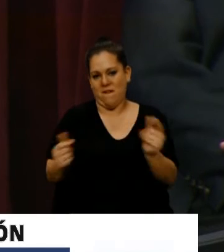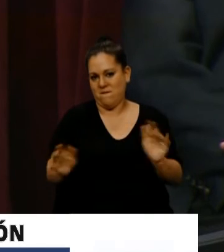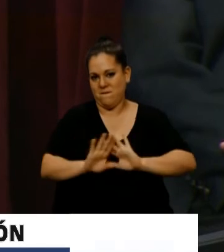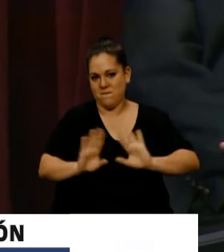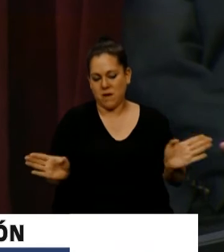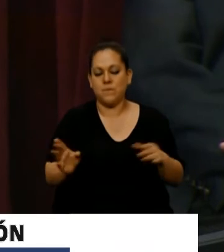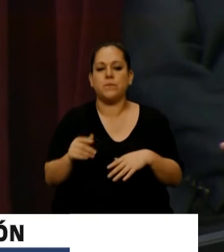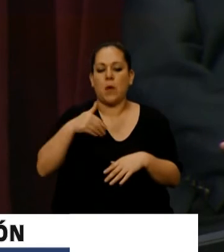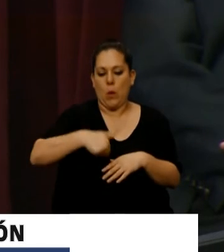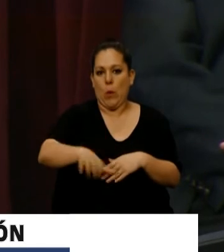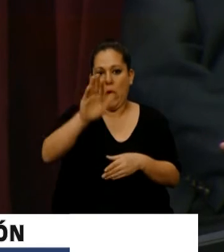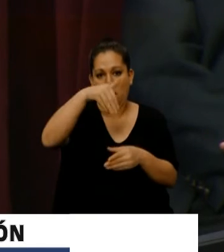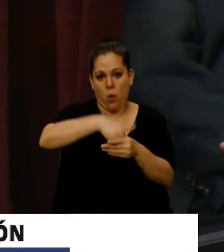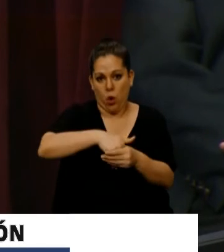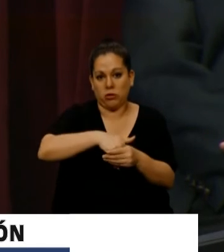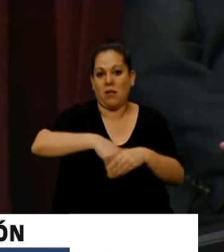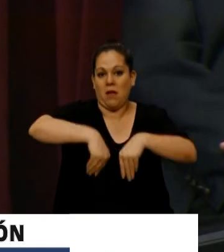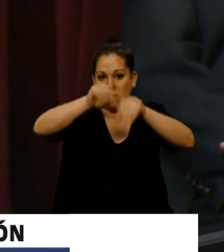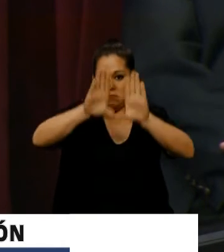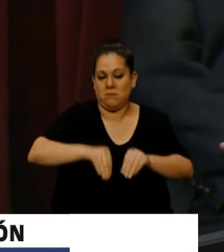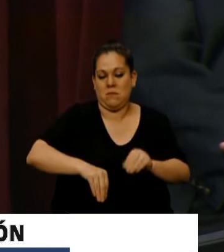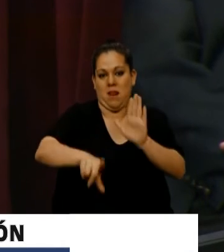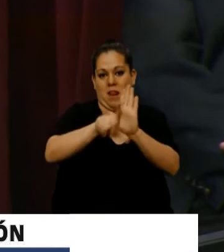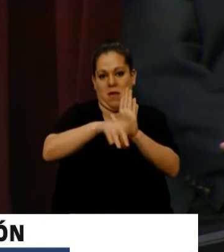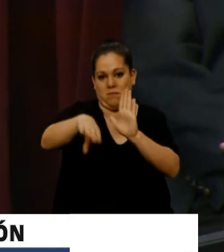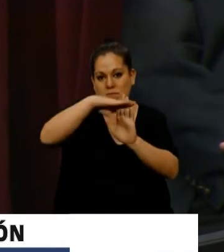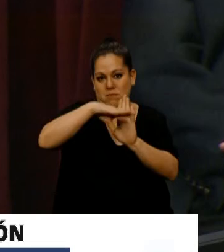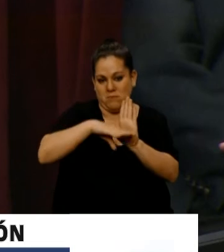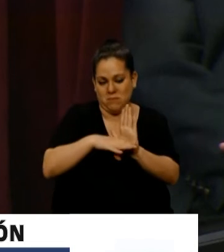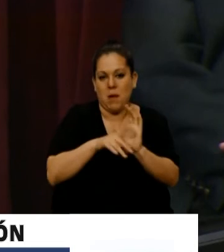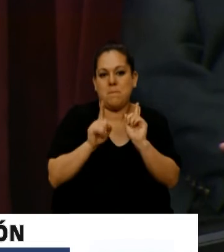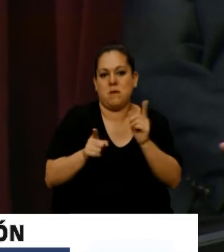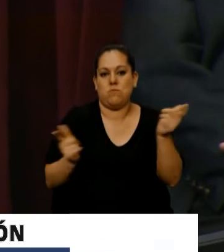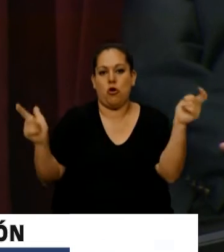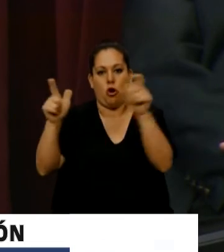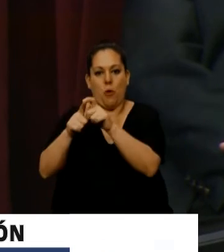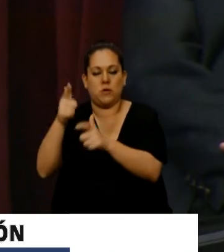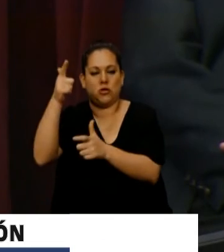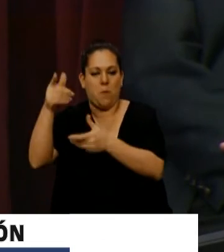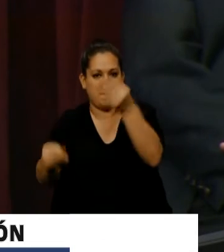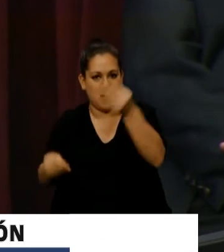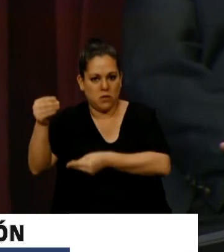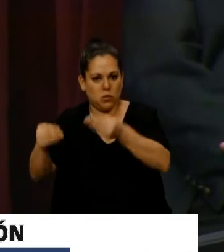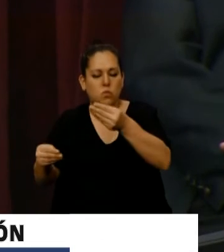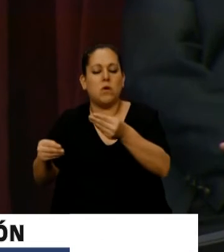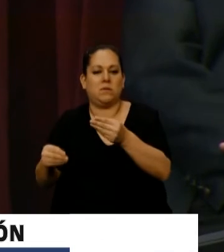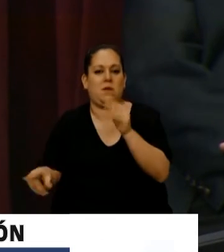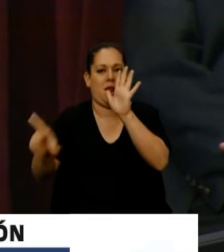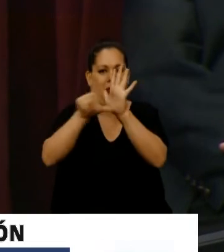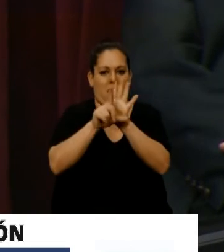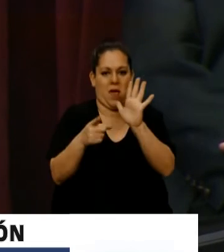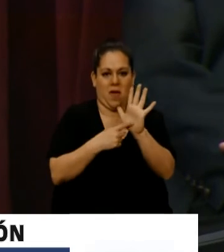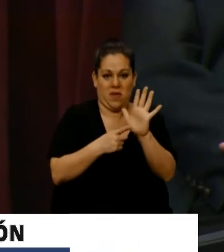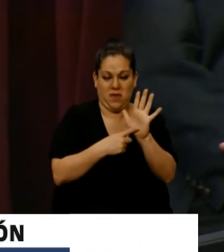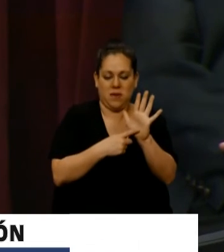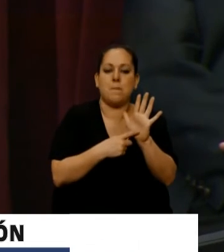va a votar en general el dictamen de la Comisión de Presupuesto y Hacienda recaído en el proyecto de